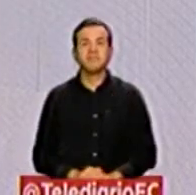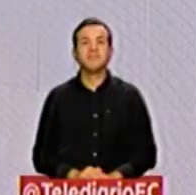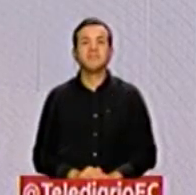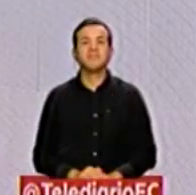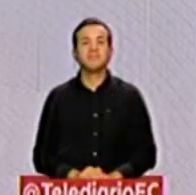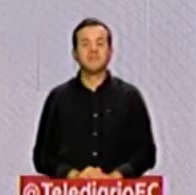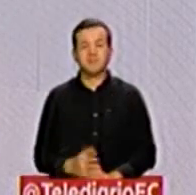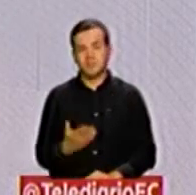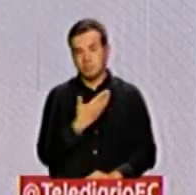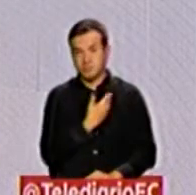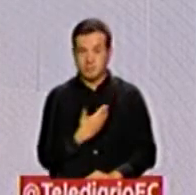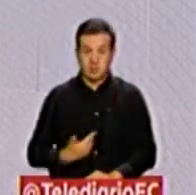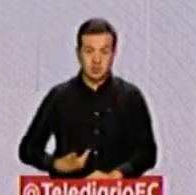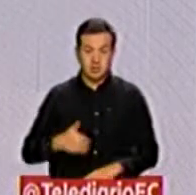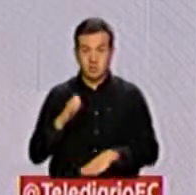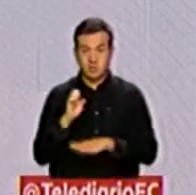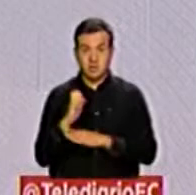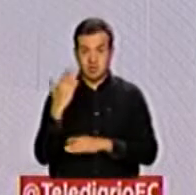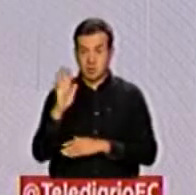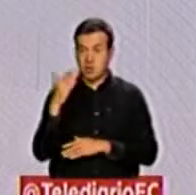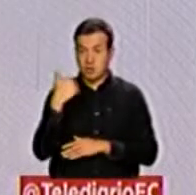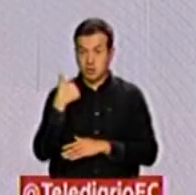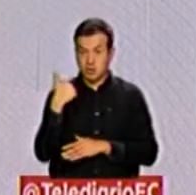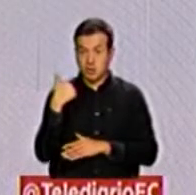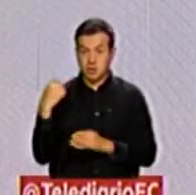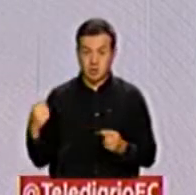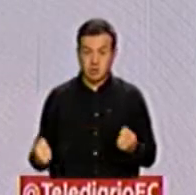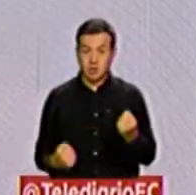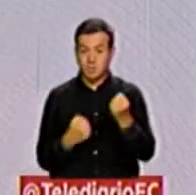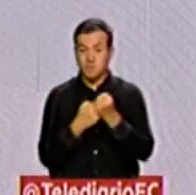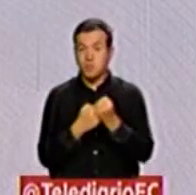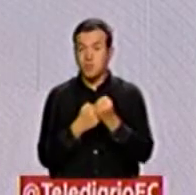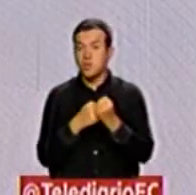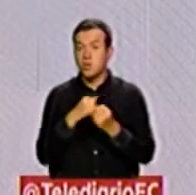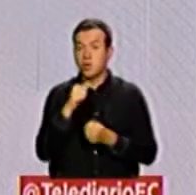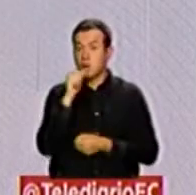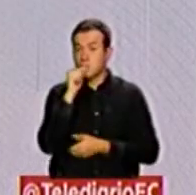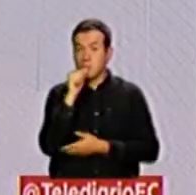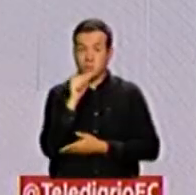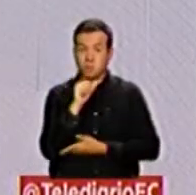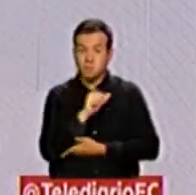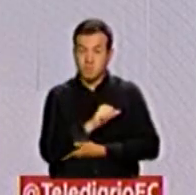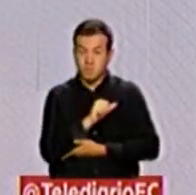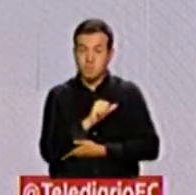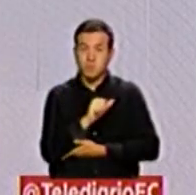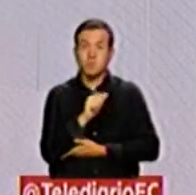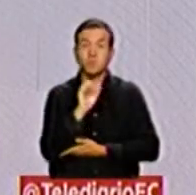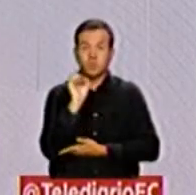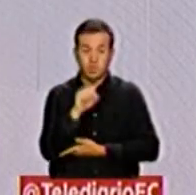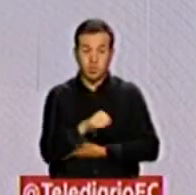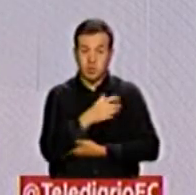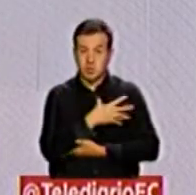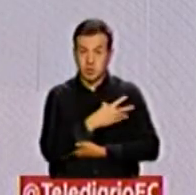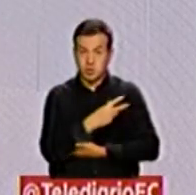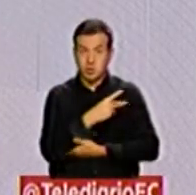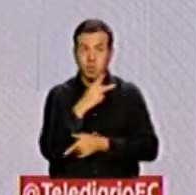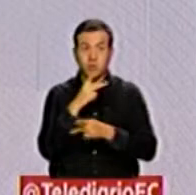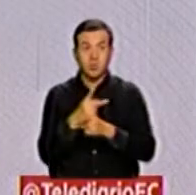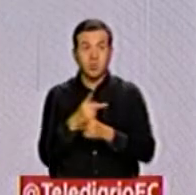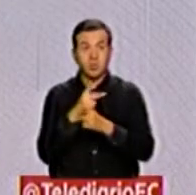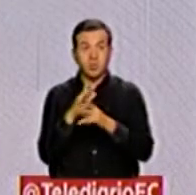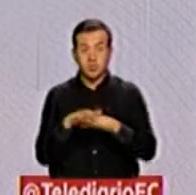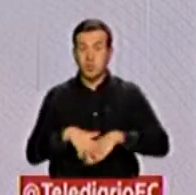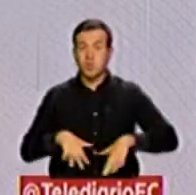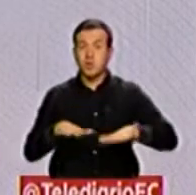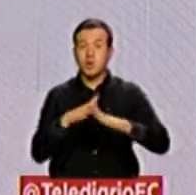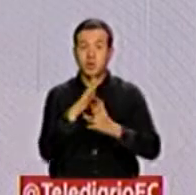La Presidencia de la República ya cuenta con una sala de apoyo a la lactancia, un espacio que permite la extracción y conservación adecuada de la